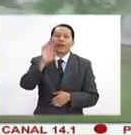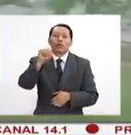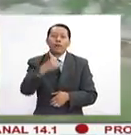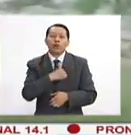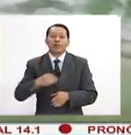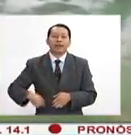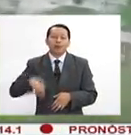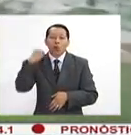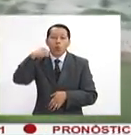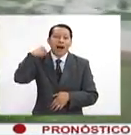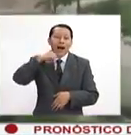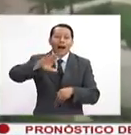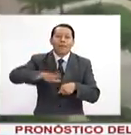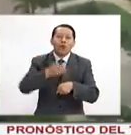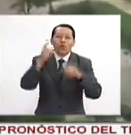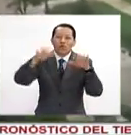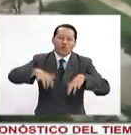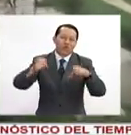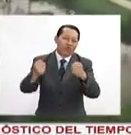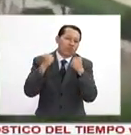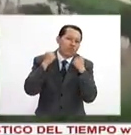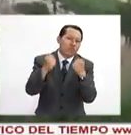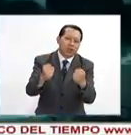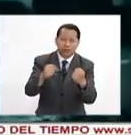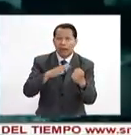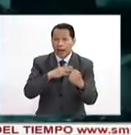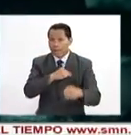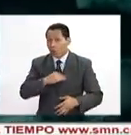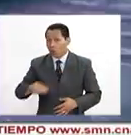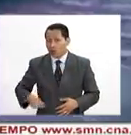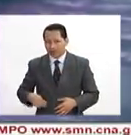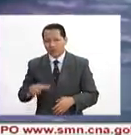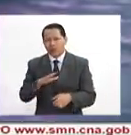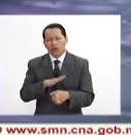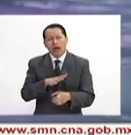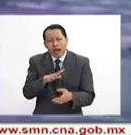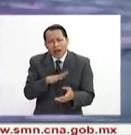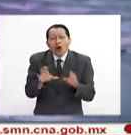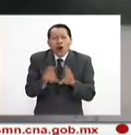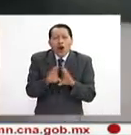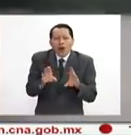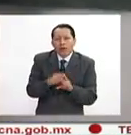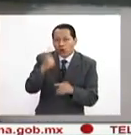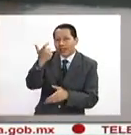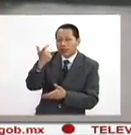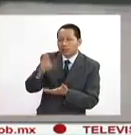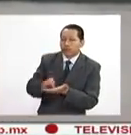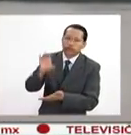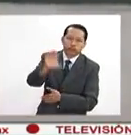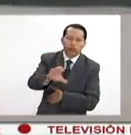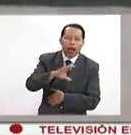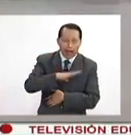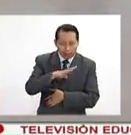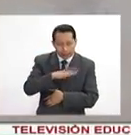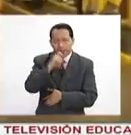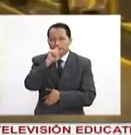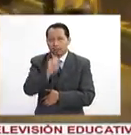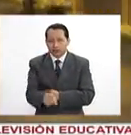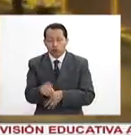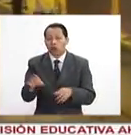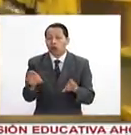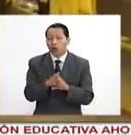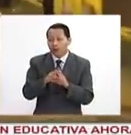municipios de Oaxaca debido a las fuertes lluvias. Los municipios afectados van a acceder a los recursos del Fondo de Desastres Naturales